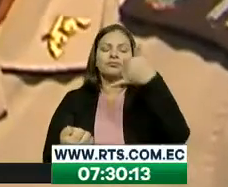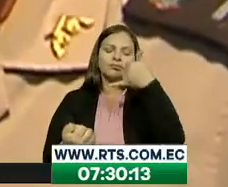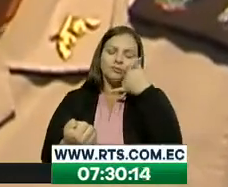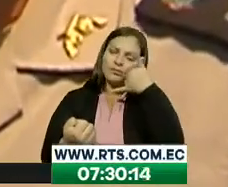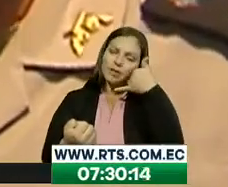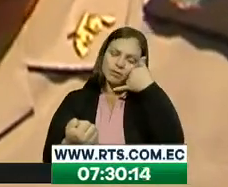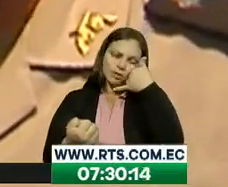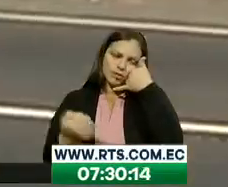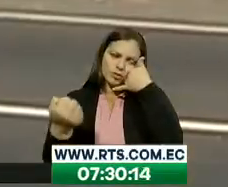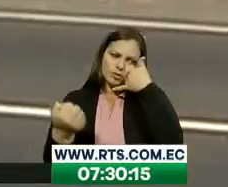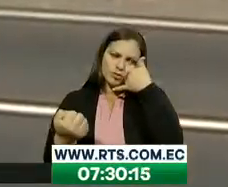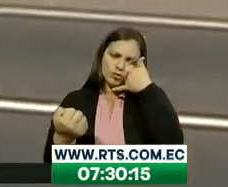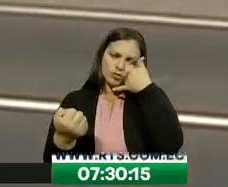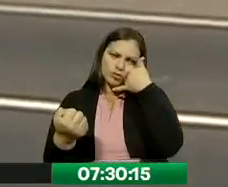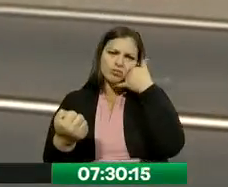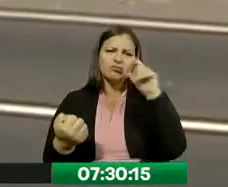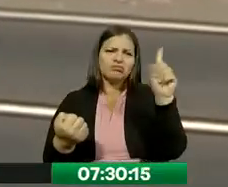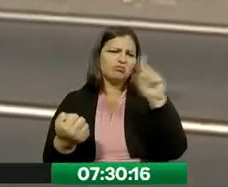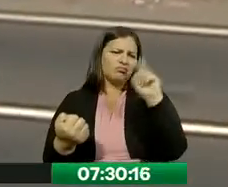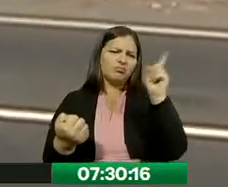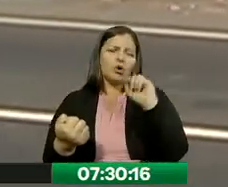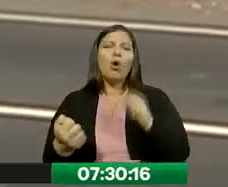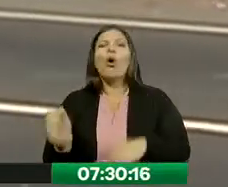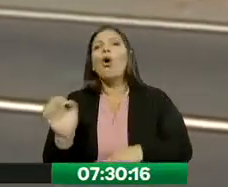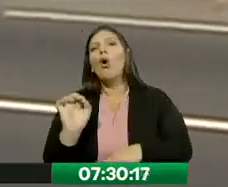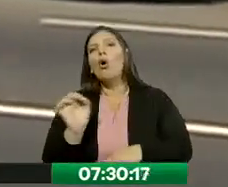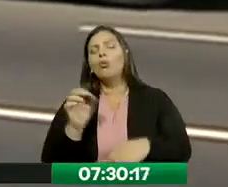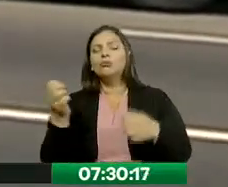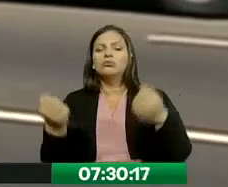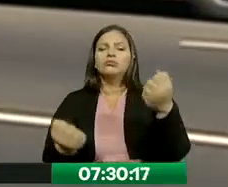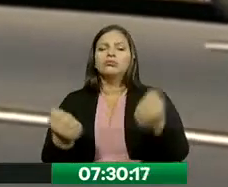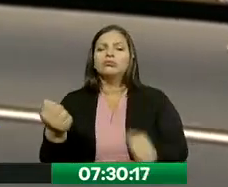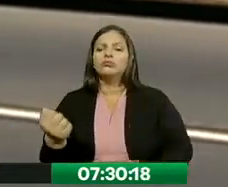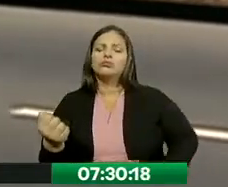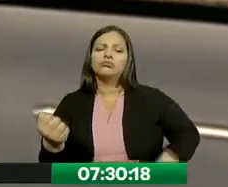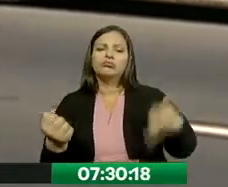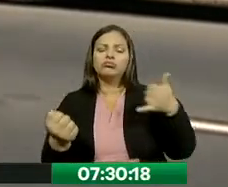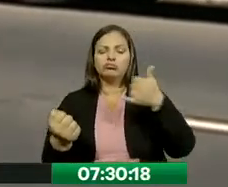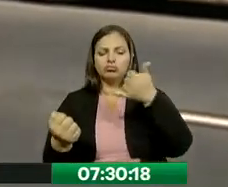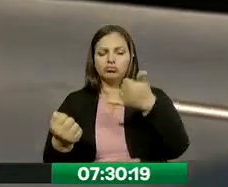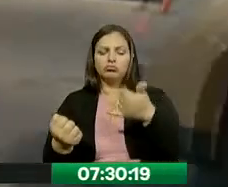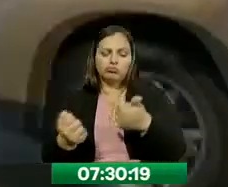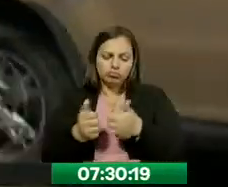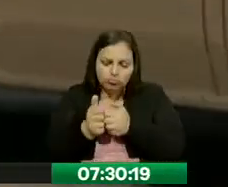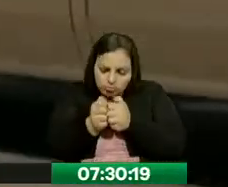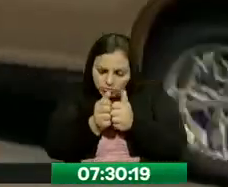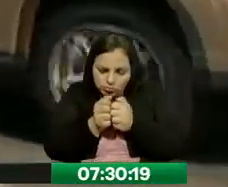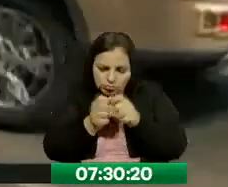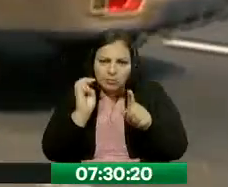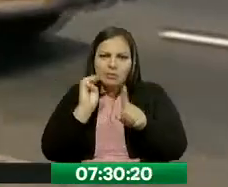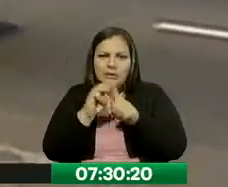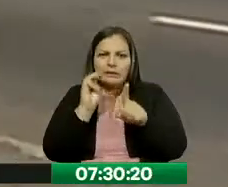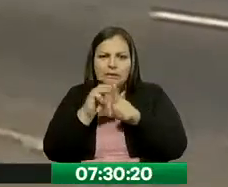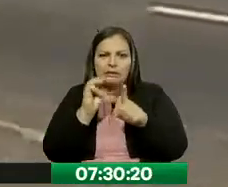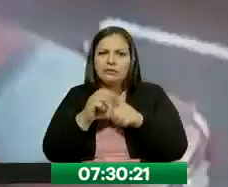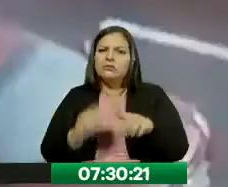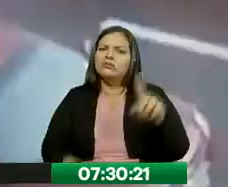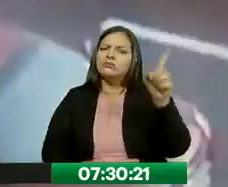son normas de seguridad. Juan Cabilca y Avenida del Ejército, entre Avenida del Ejército y José Mascote, se está haciendo frecuente